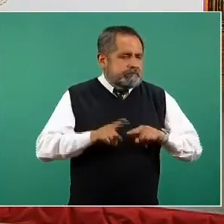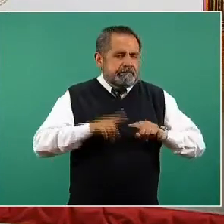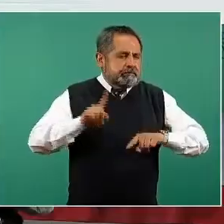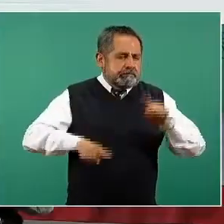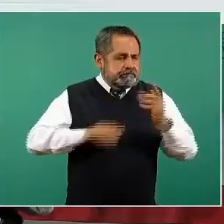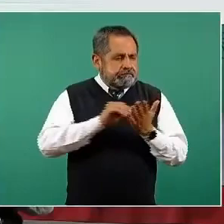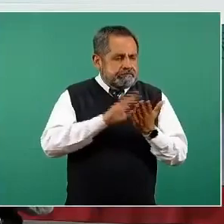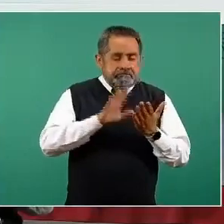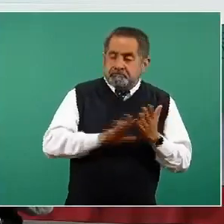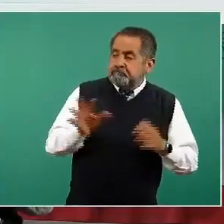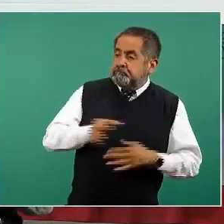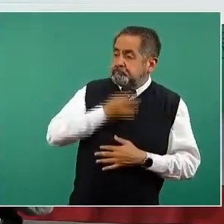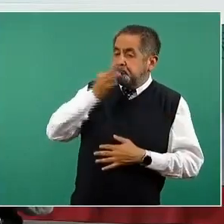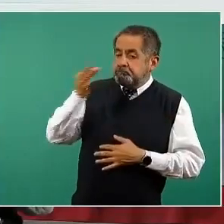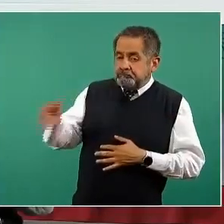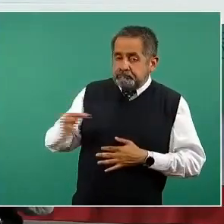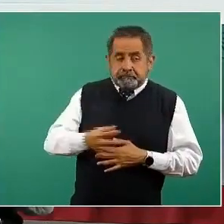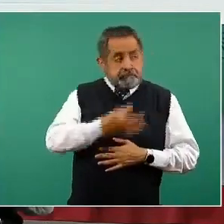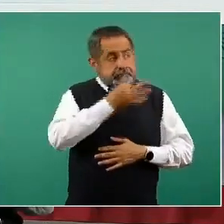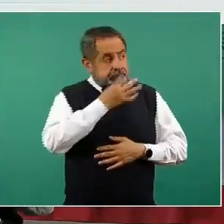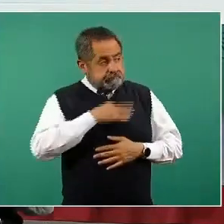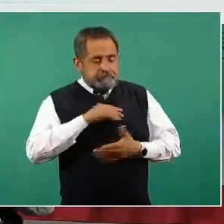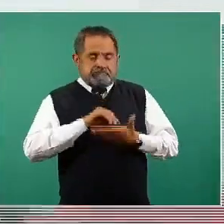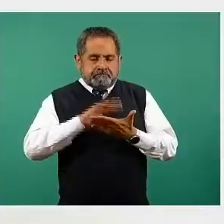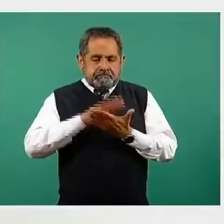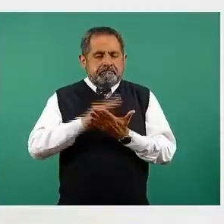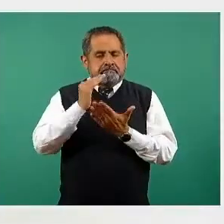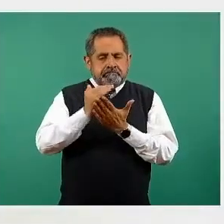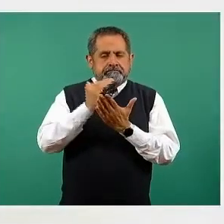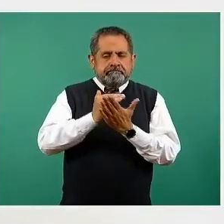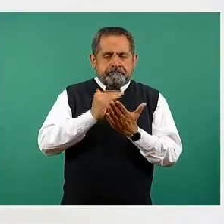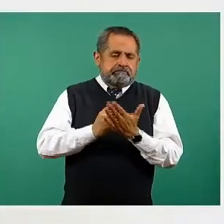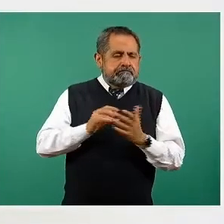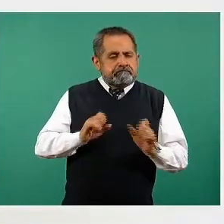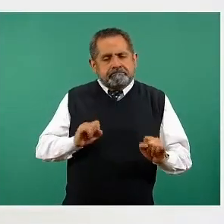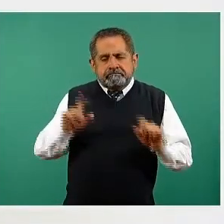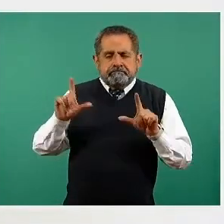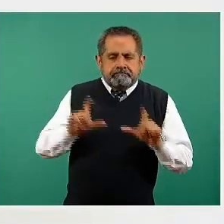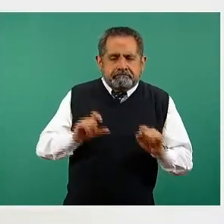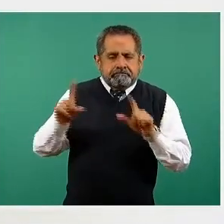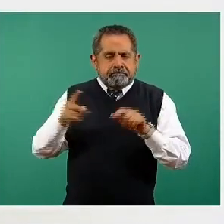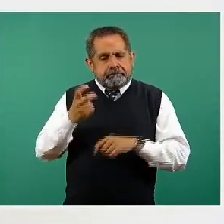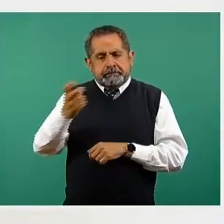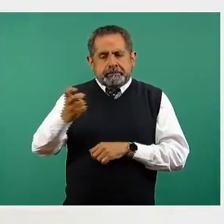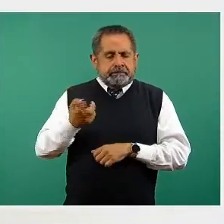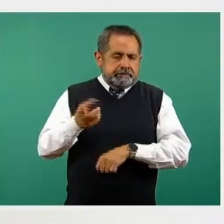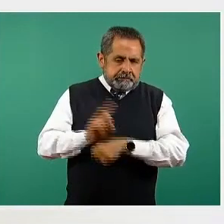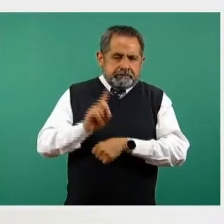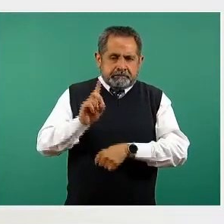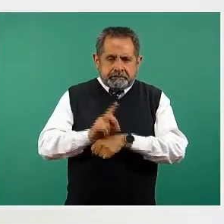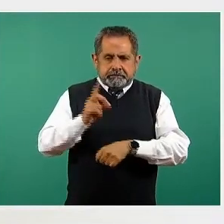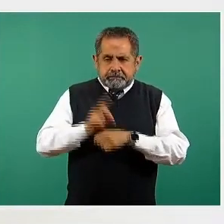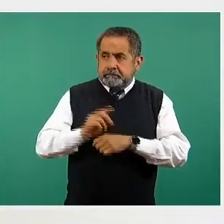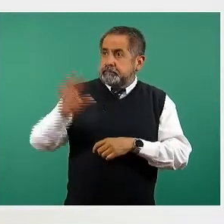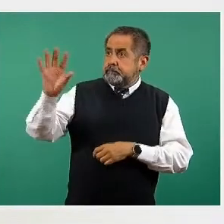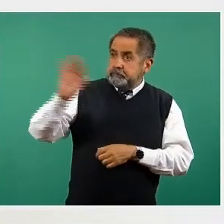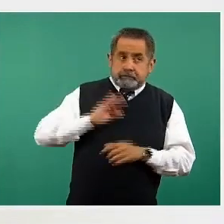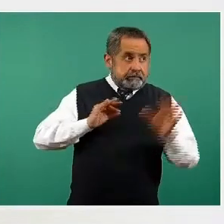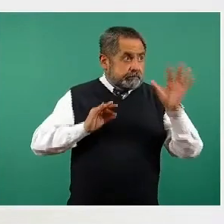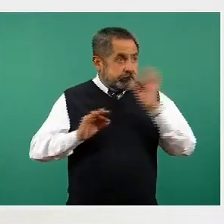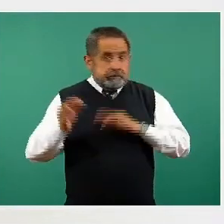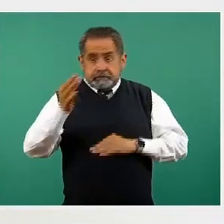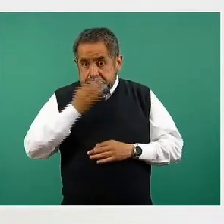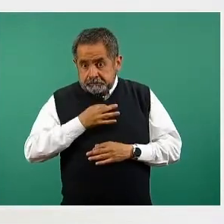realizando la notificación correspondiente. Es gracias a esa actividad diaria que nosotros también de manera diaria podemos hacer